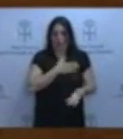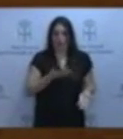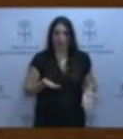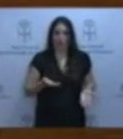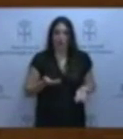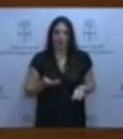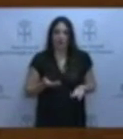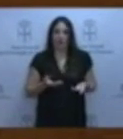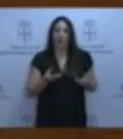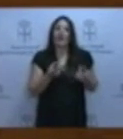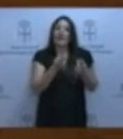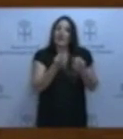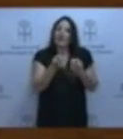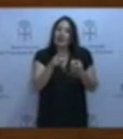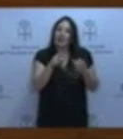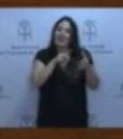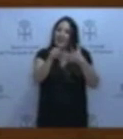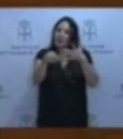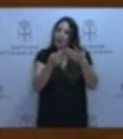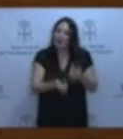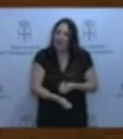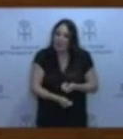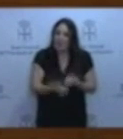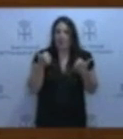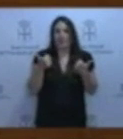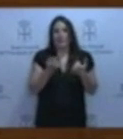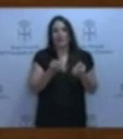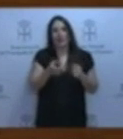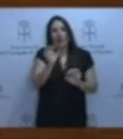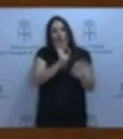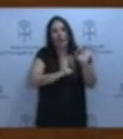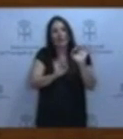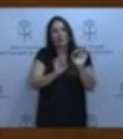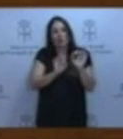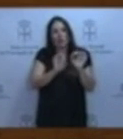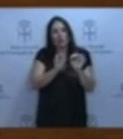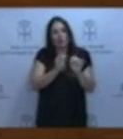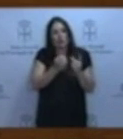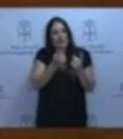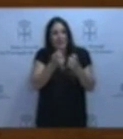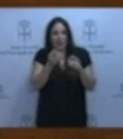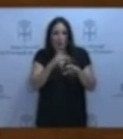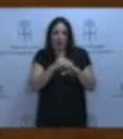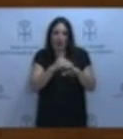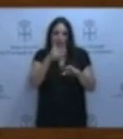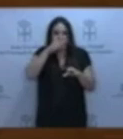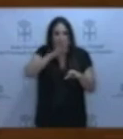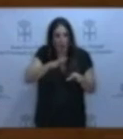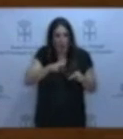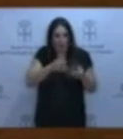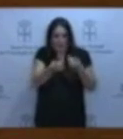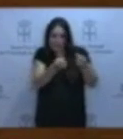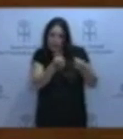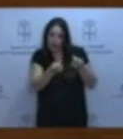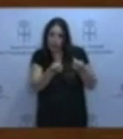Es necesario aumentar la transparencia, es necesario organismos dependientes que afronten las denuncias anónimas y que